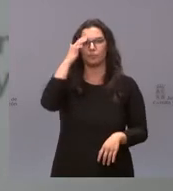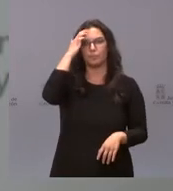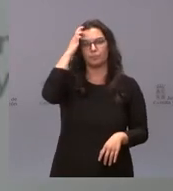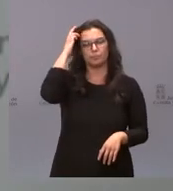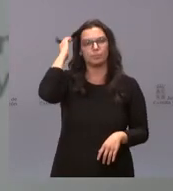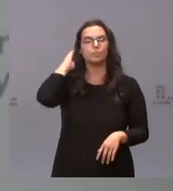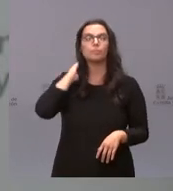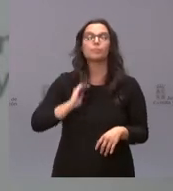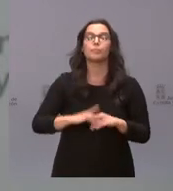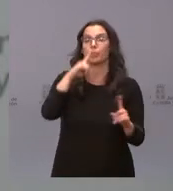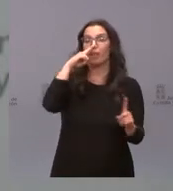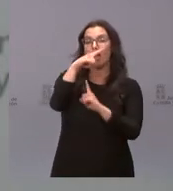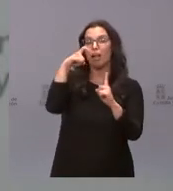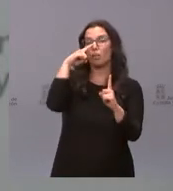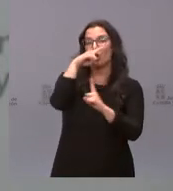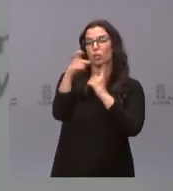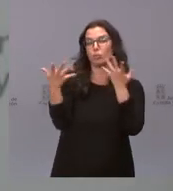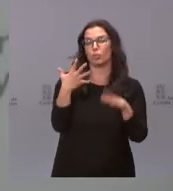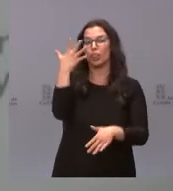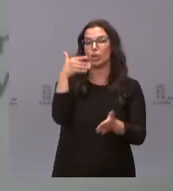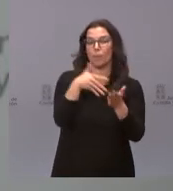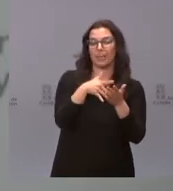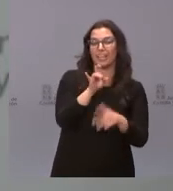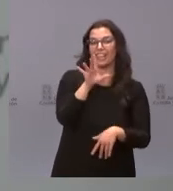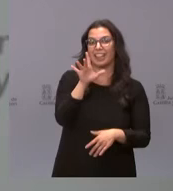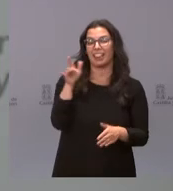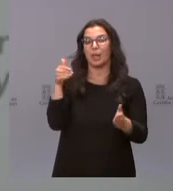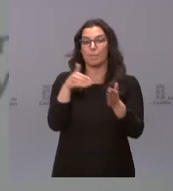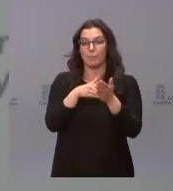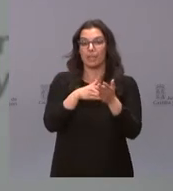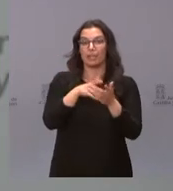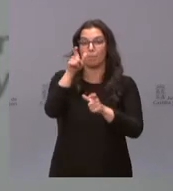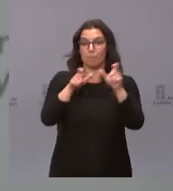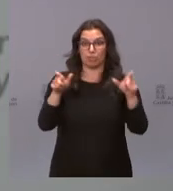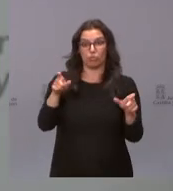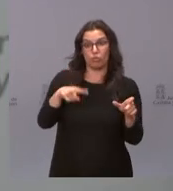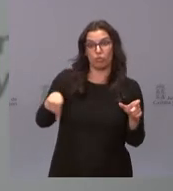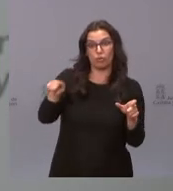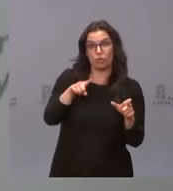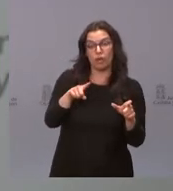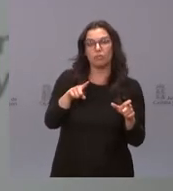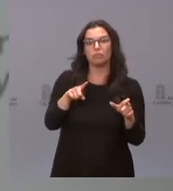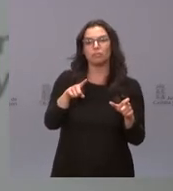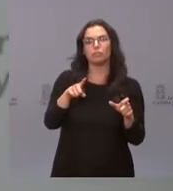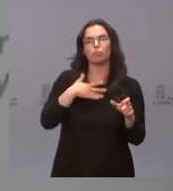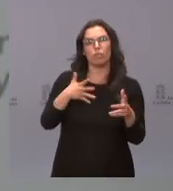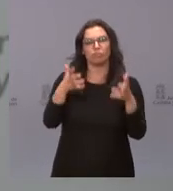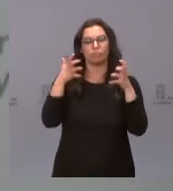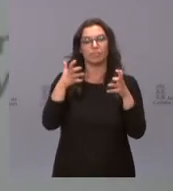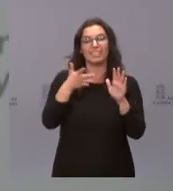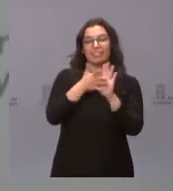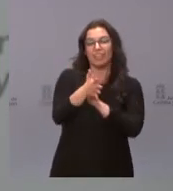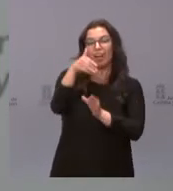cada año aproximadamente entre 5.000 y 15.000 contribuyentes y supondrá un ahorro